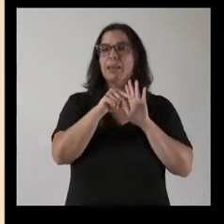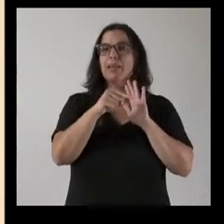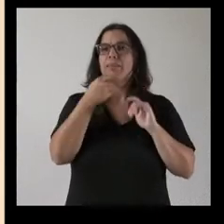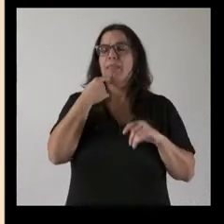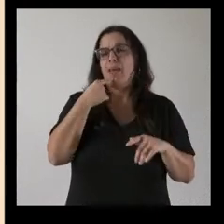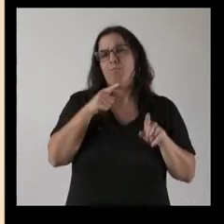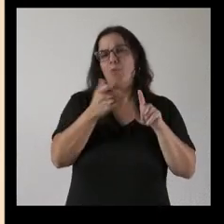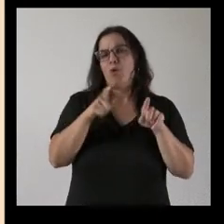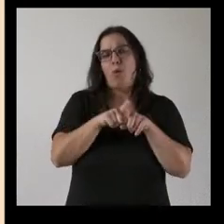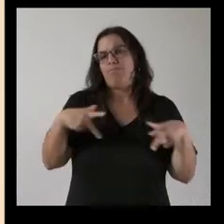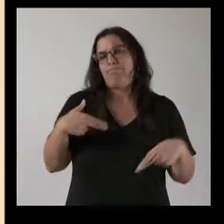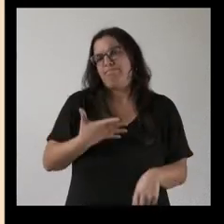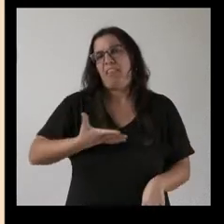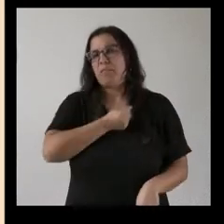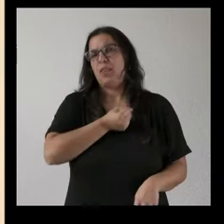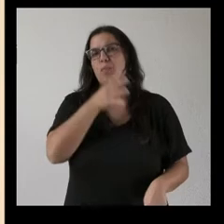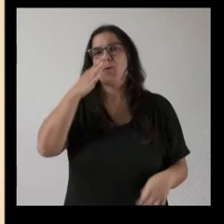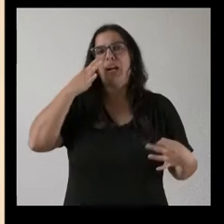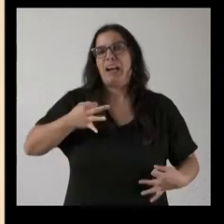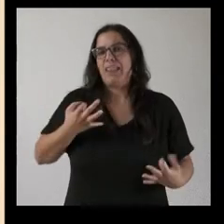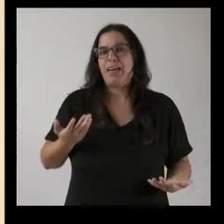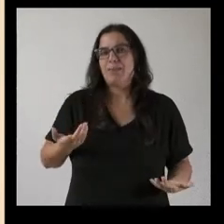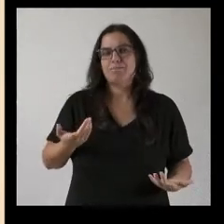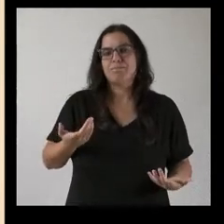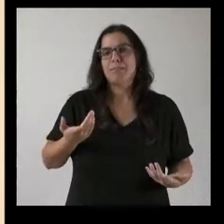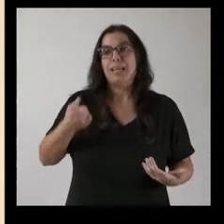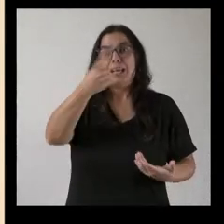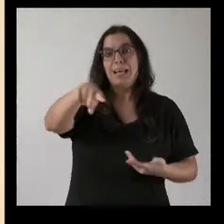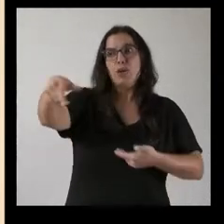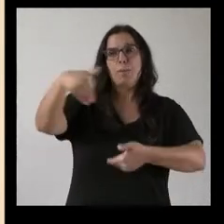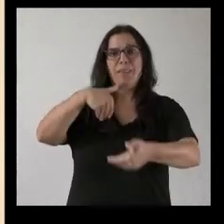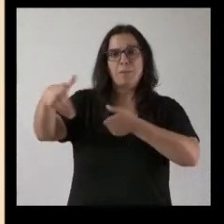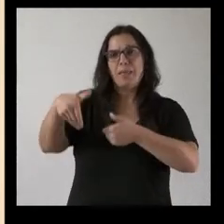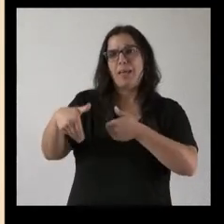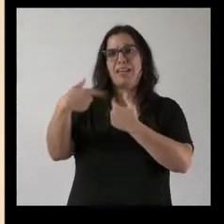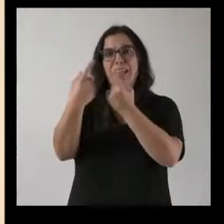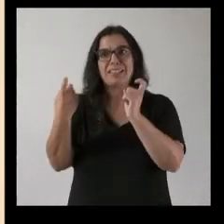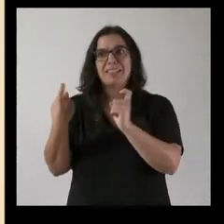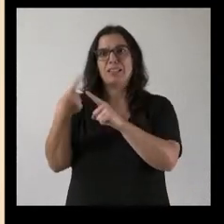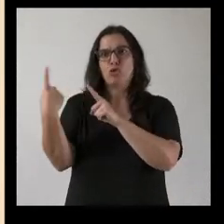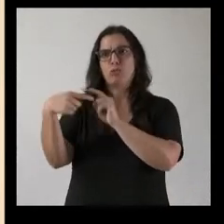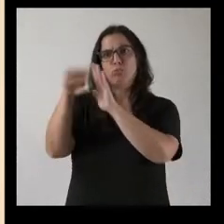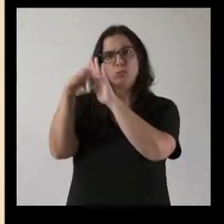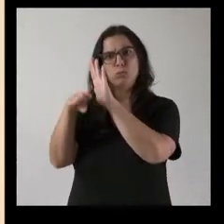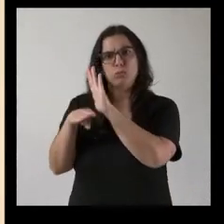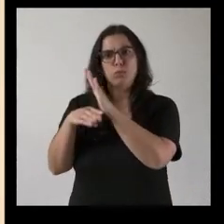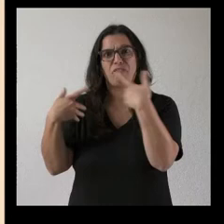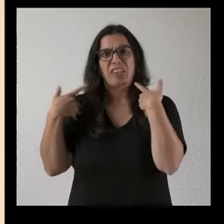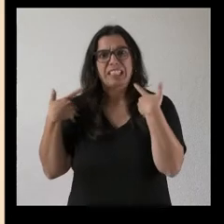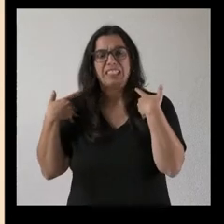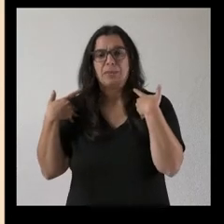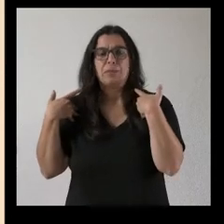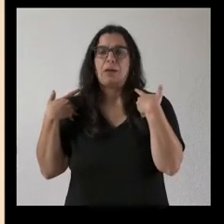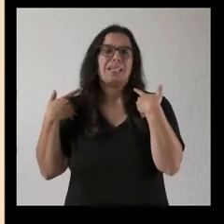decepcionante porque no atiende digamos las peticiones o las necesidades de las víctimas y